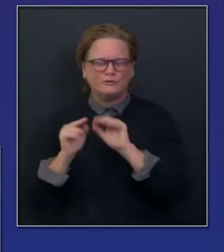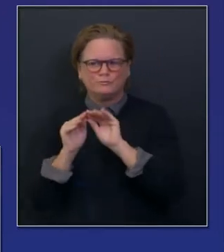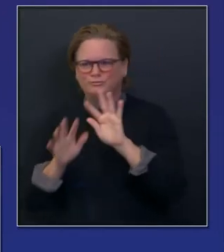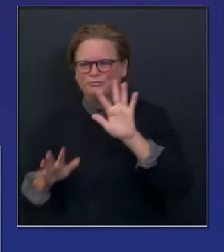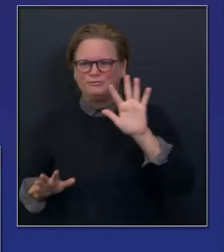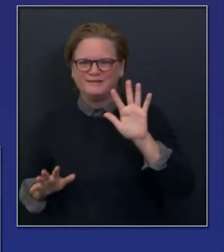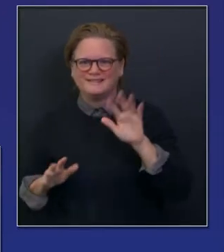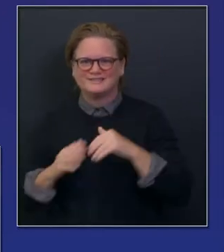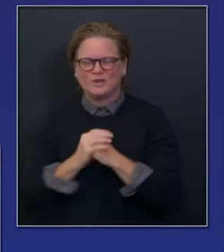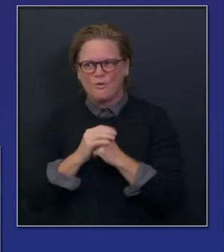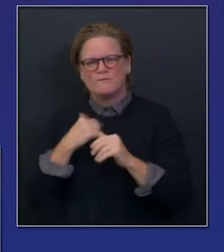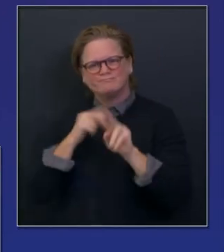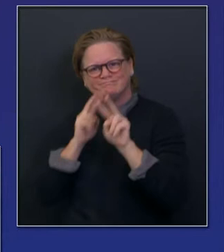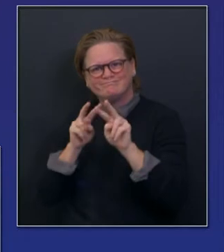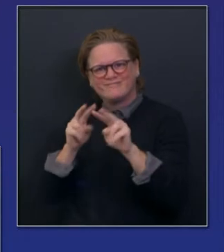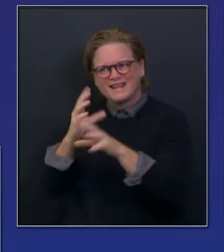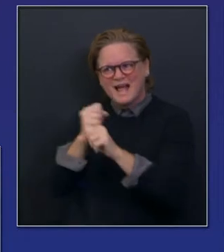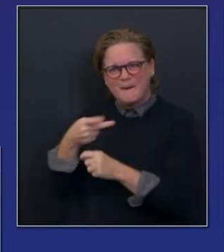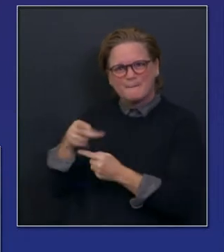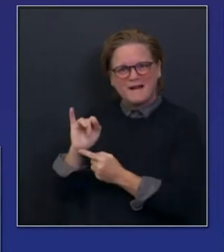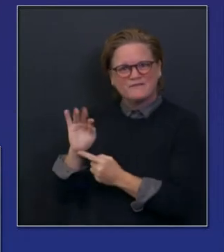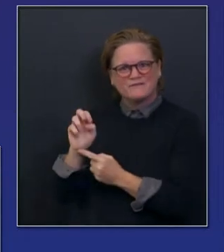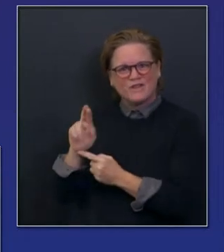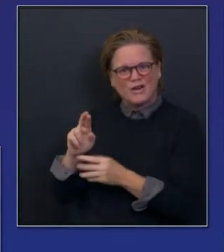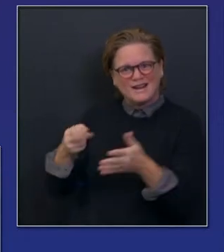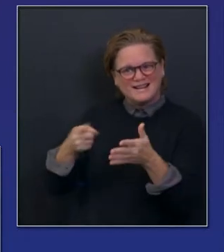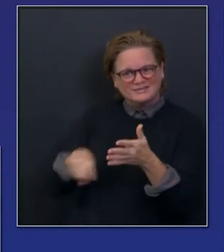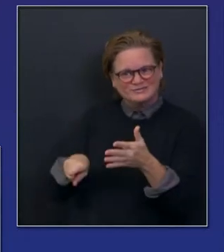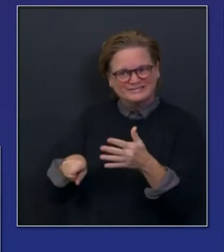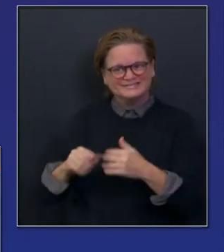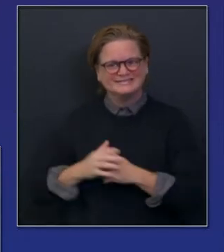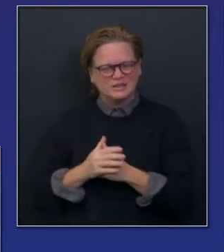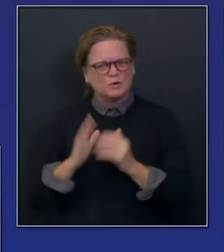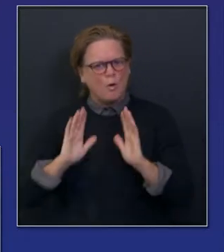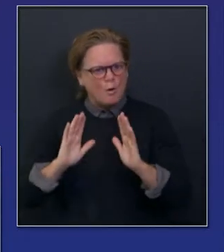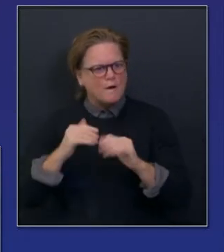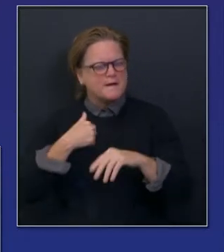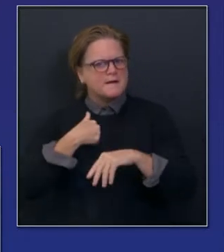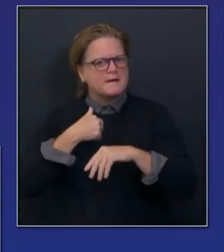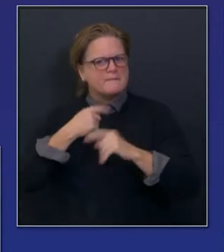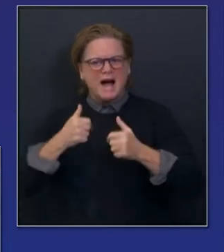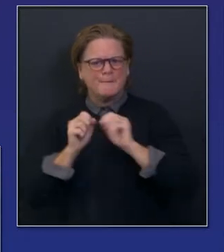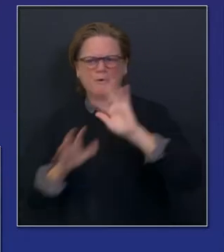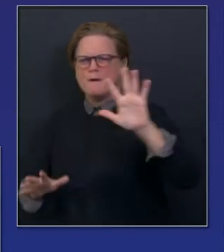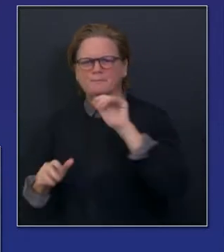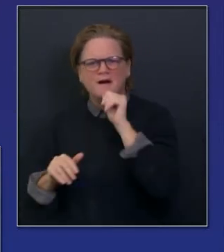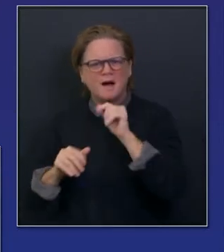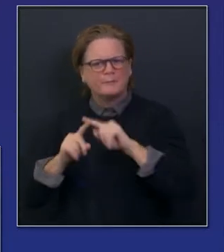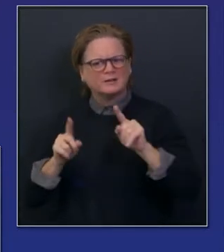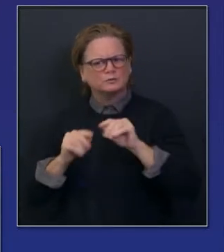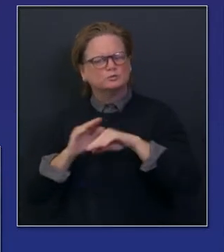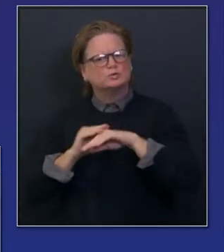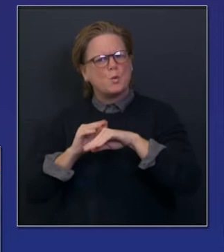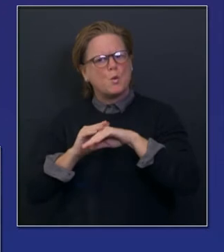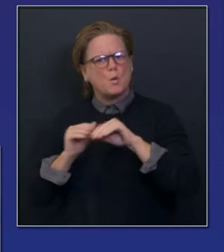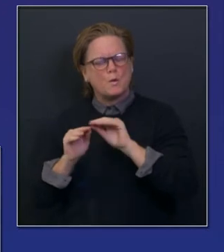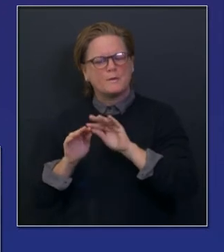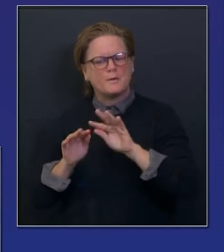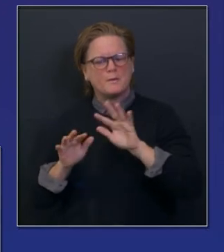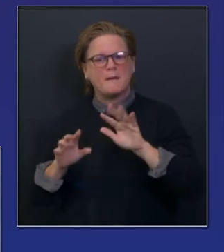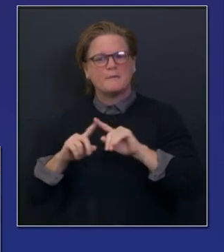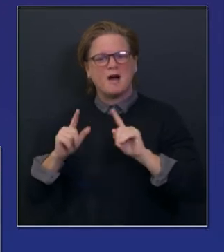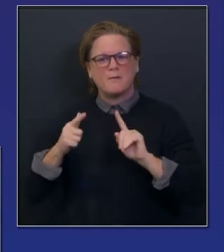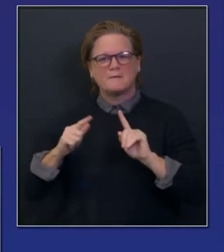dosis llegando la semana próxima? Así que esto está comenzando a tomar forma, comenzando a rodar lentamente, y veremos más y